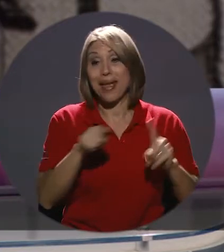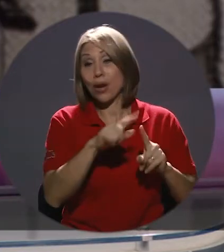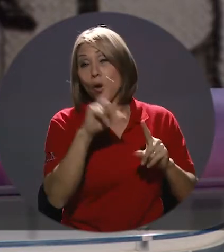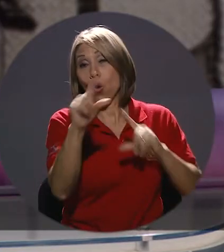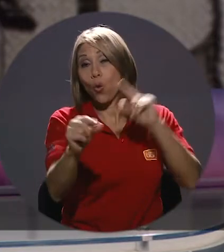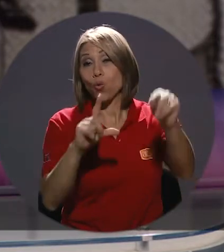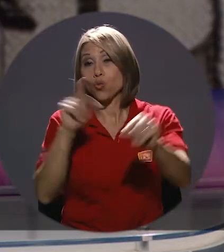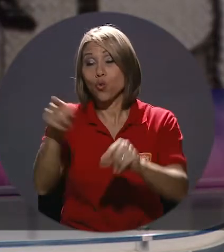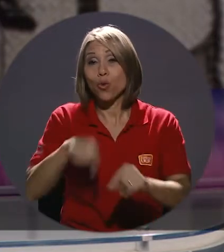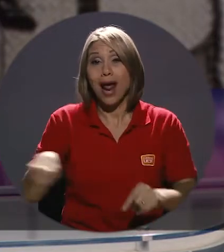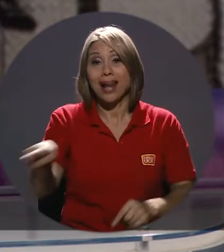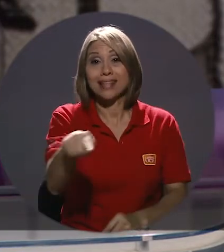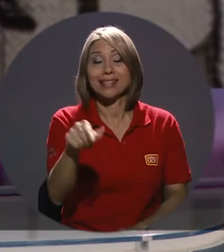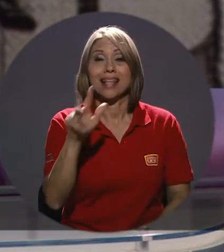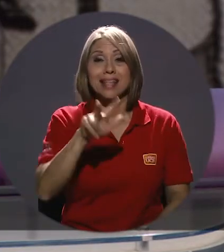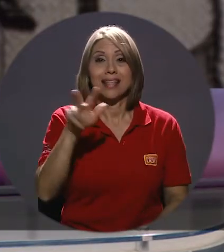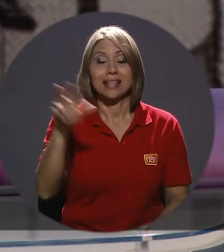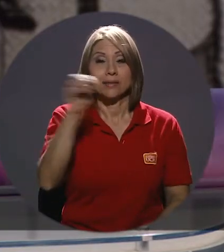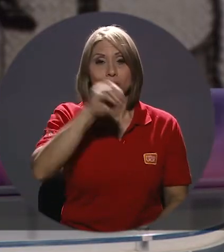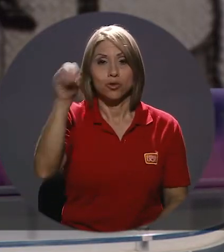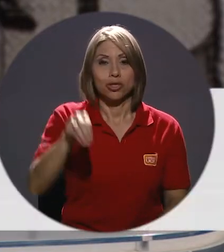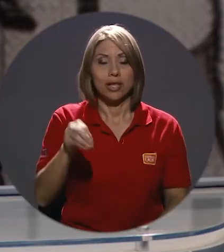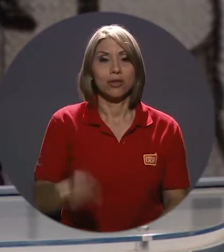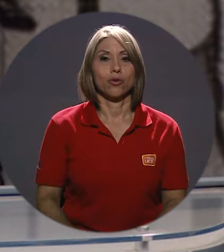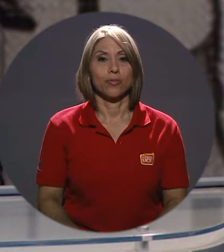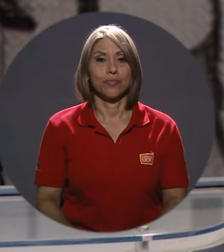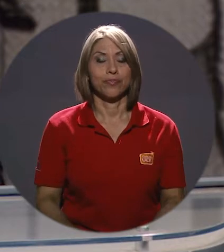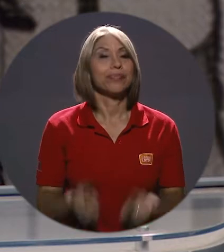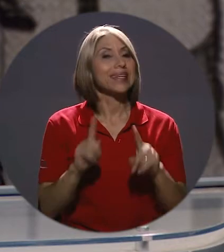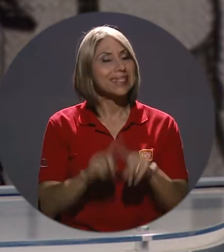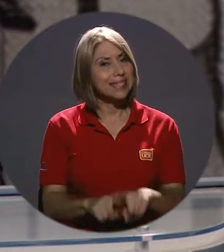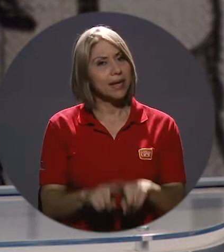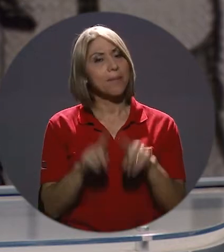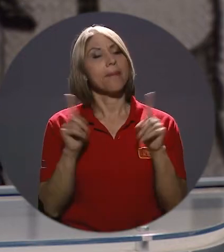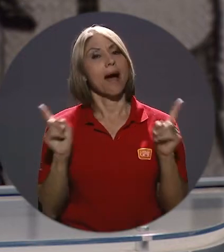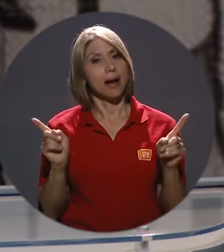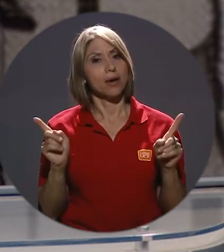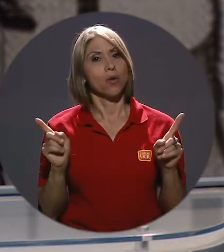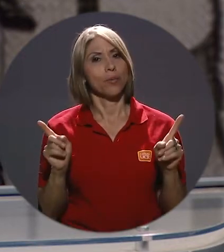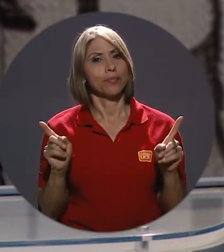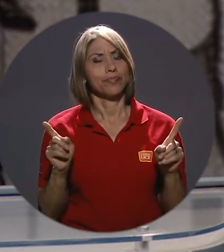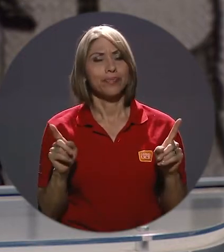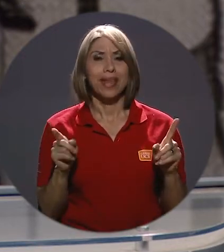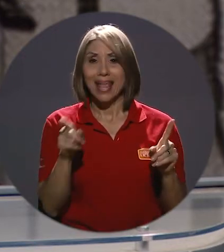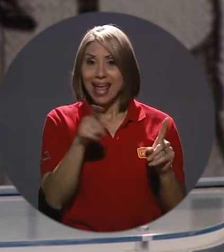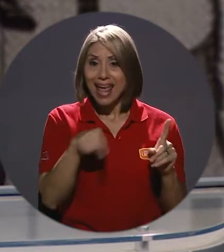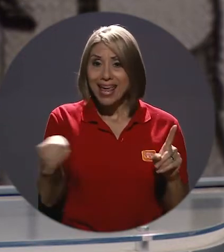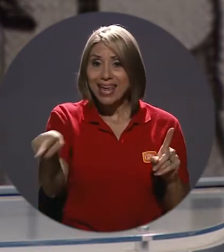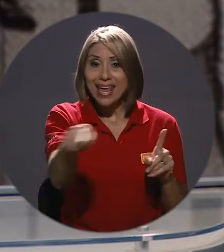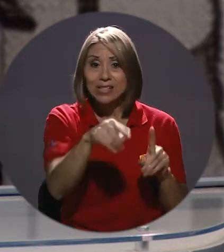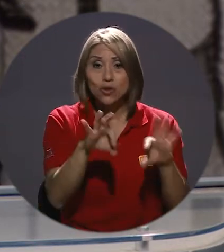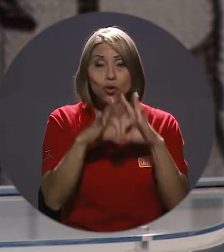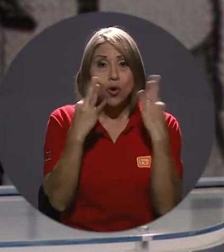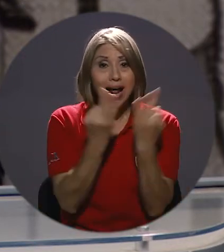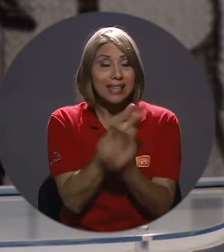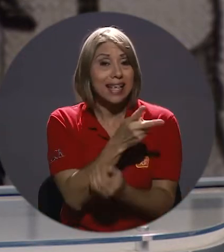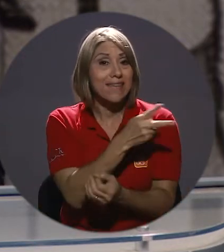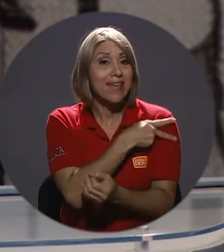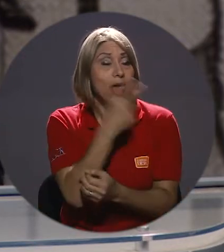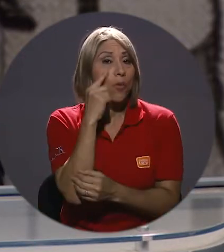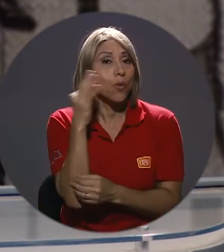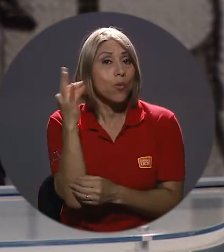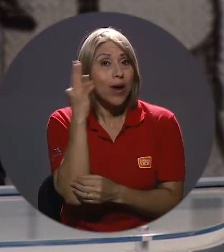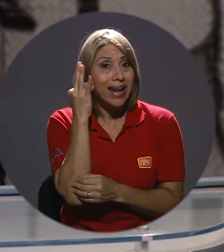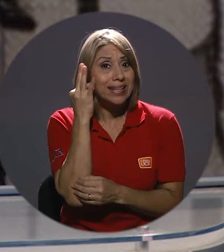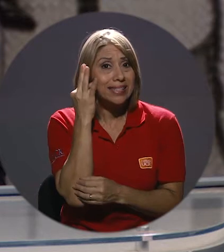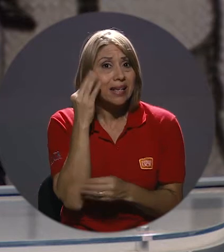un 33%. Sin embargo, la concentración de la pobreza en esos hogares jefiados por